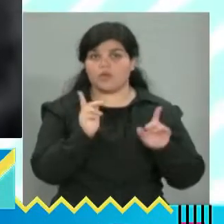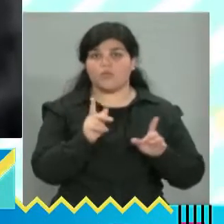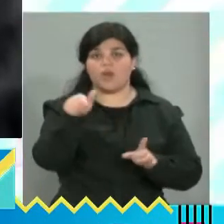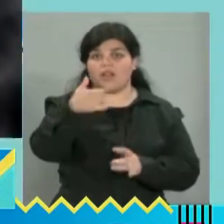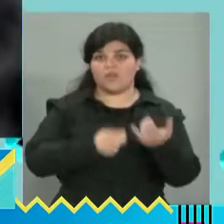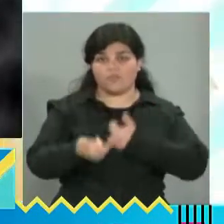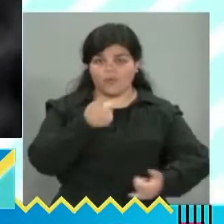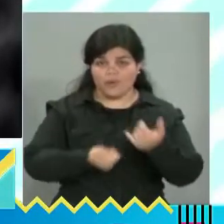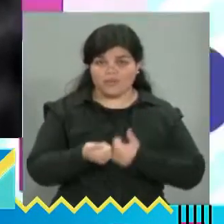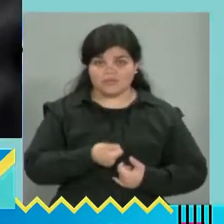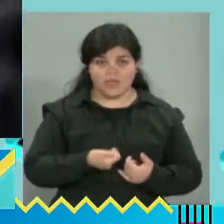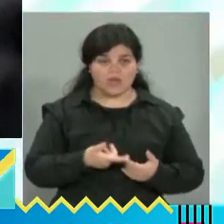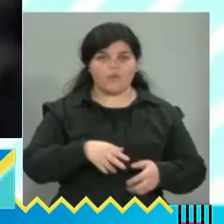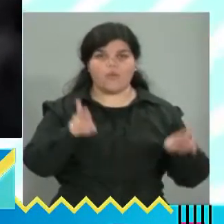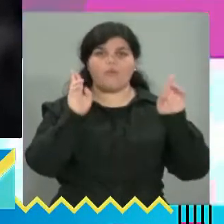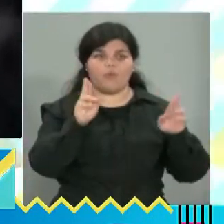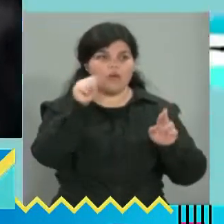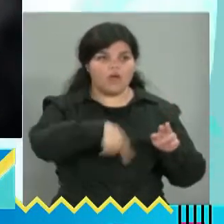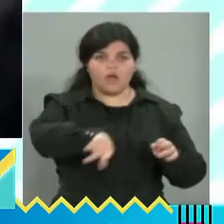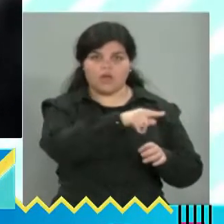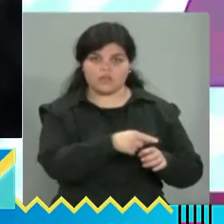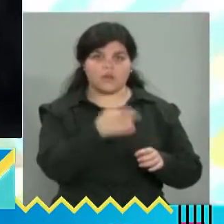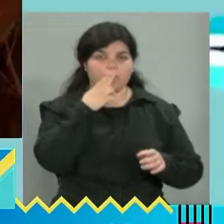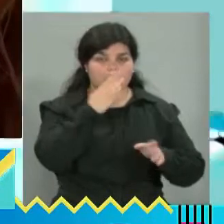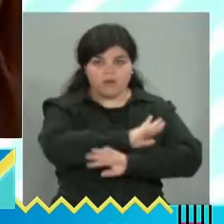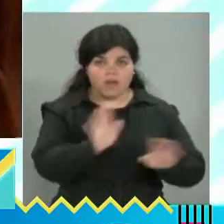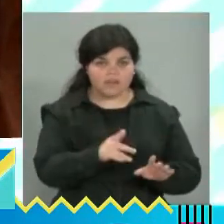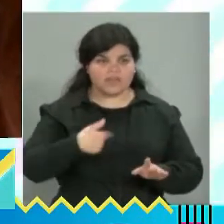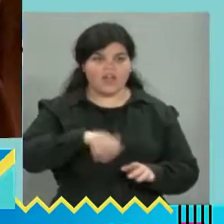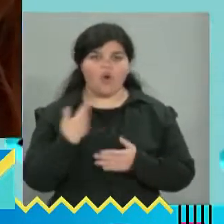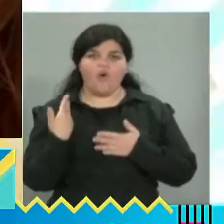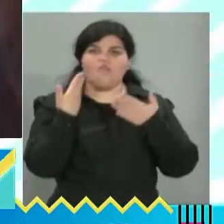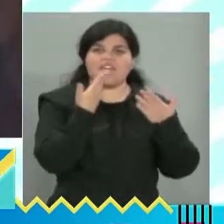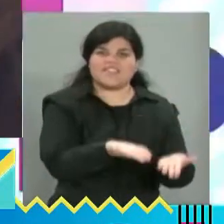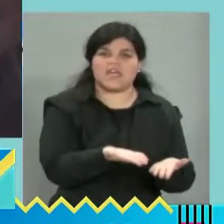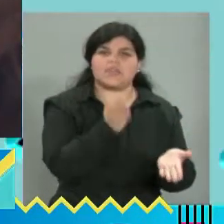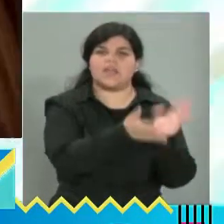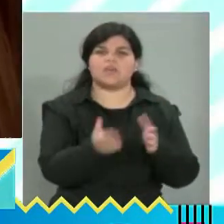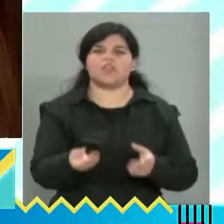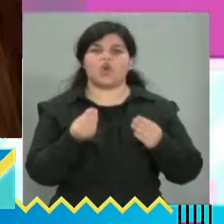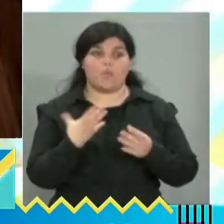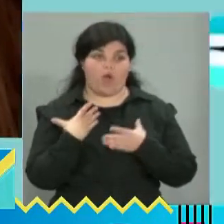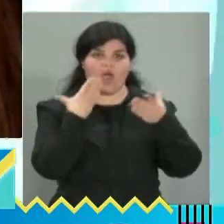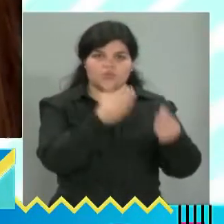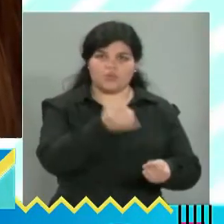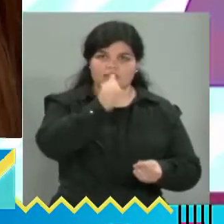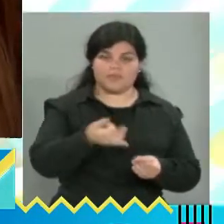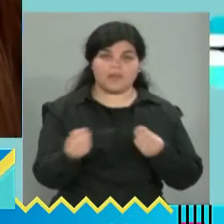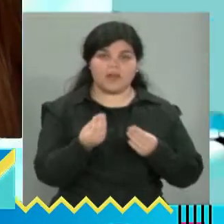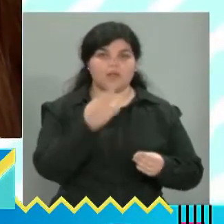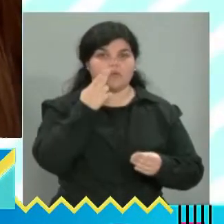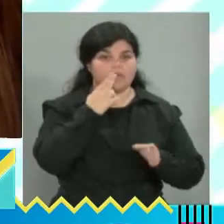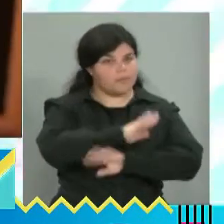doctor, y ofrecerles el tratamiento y que yo les voy a ayudar en el mantenimiento para seguir en cesación